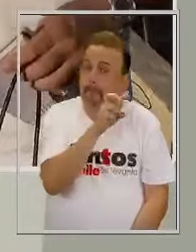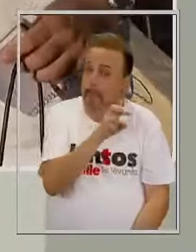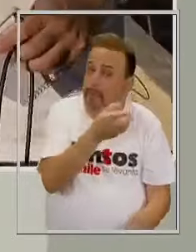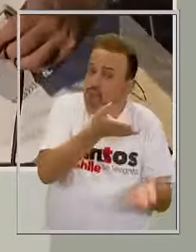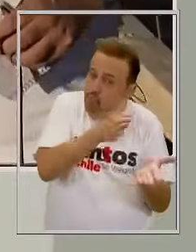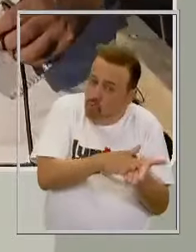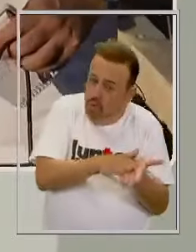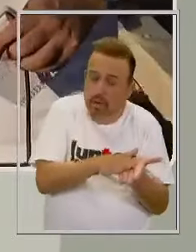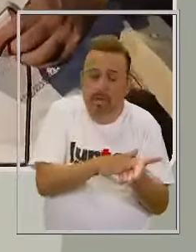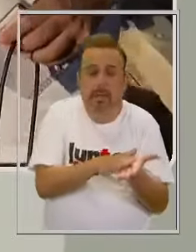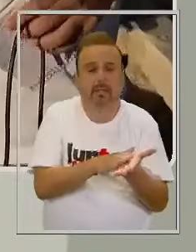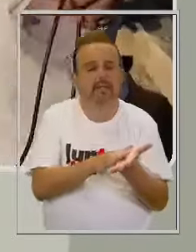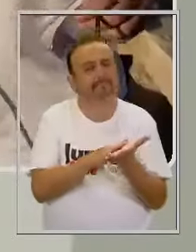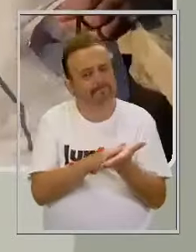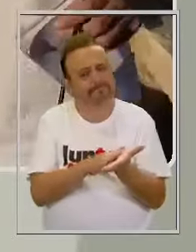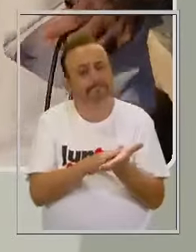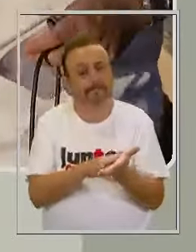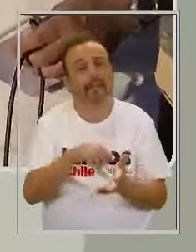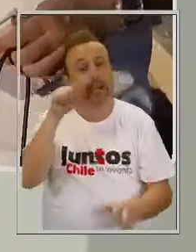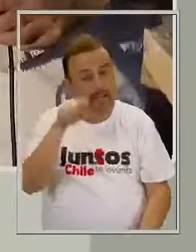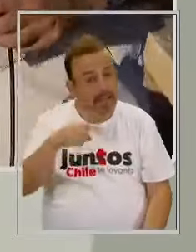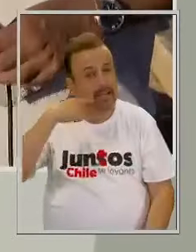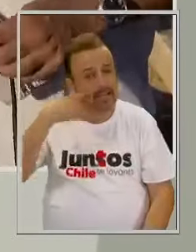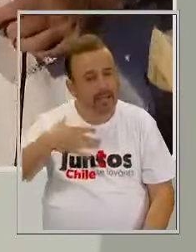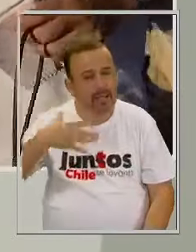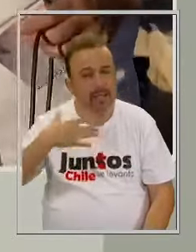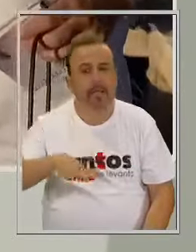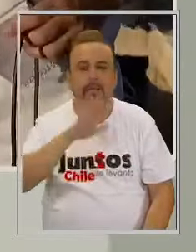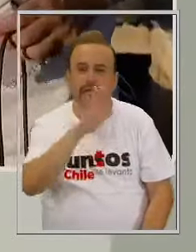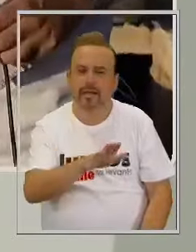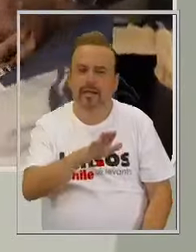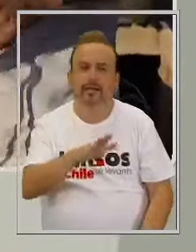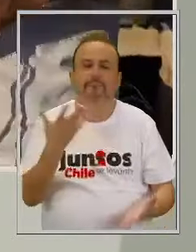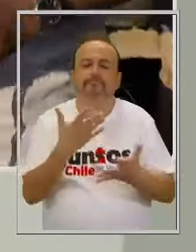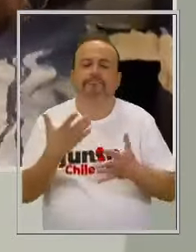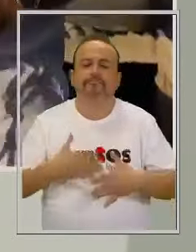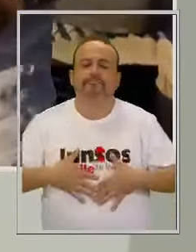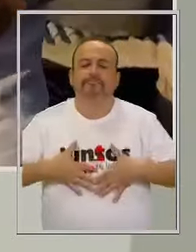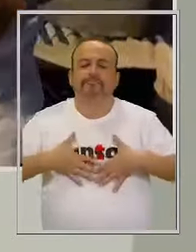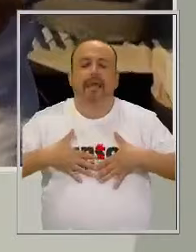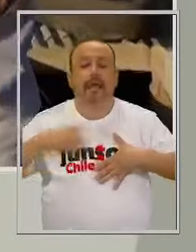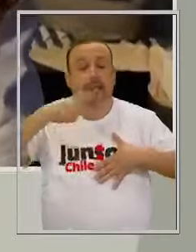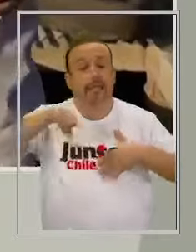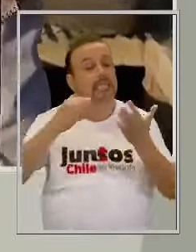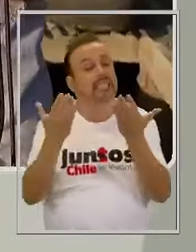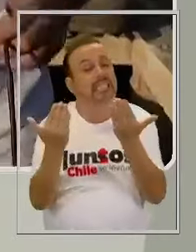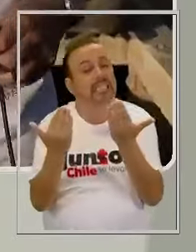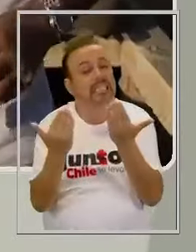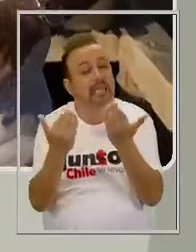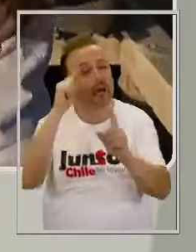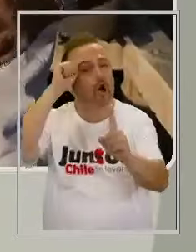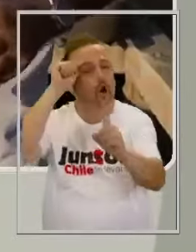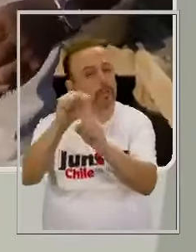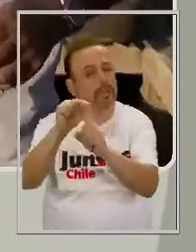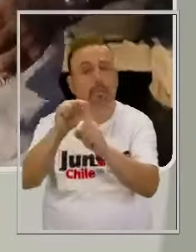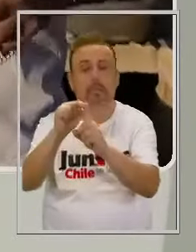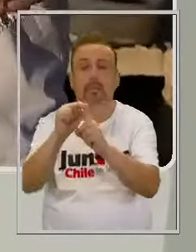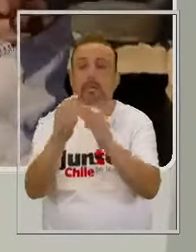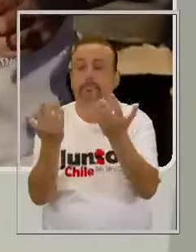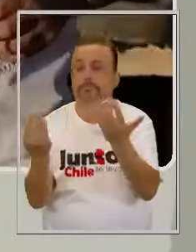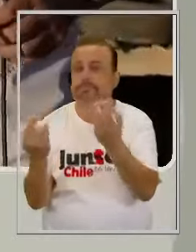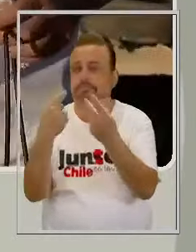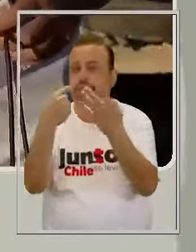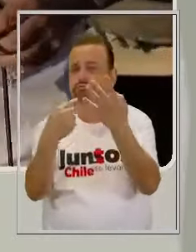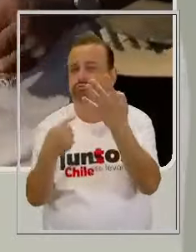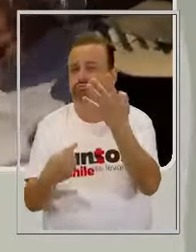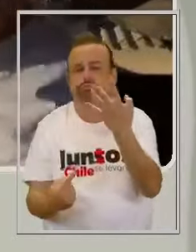padre. Por lo tanto, eso es lo importante de, y la esencia de esta campaña. Las necesidades son innumerables, muchas. Y es